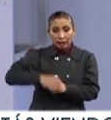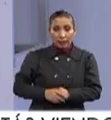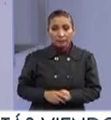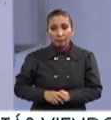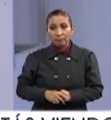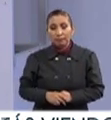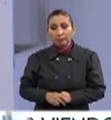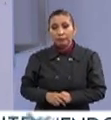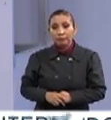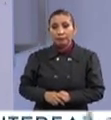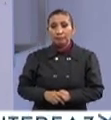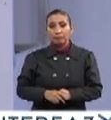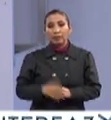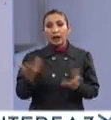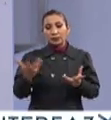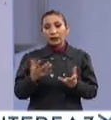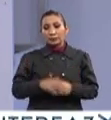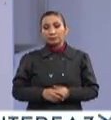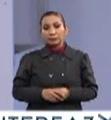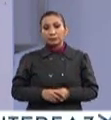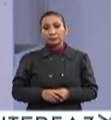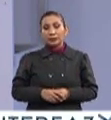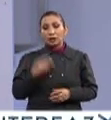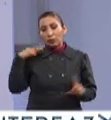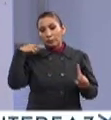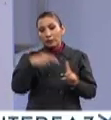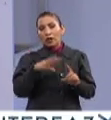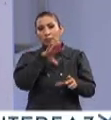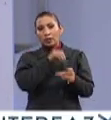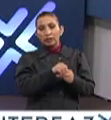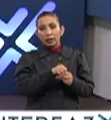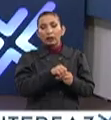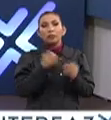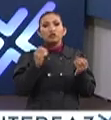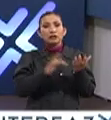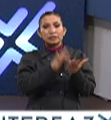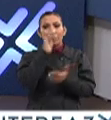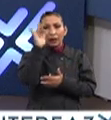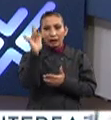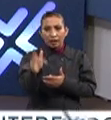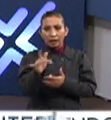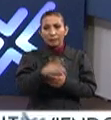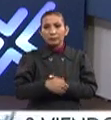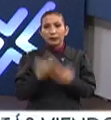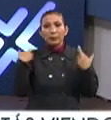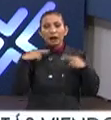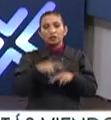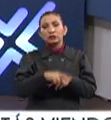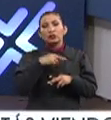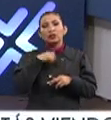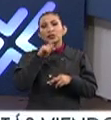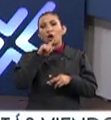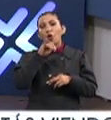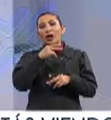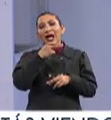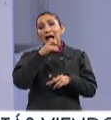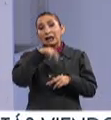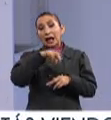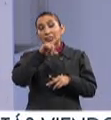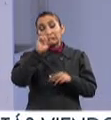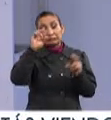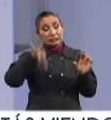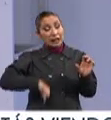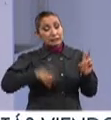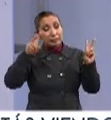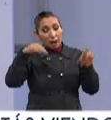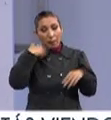a través de crearlos. Y desde una perspectiva integral, por supuesto. Le agradecemos mucho, maestro Saúl Hernández Islas, interesantísimo ese